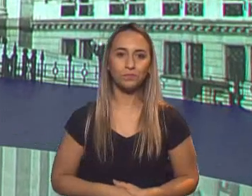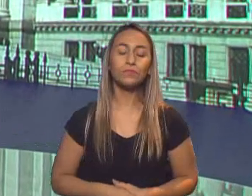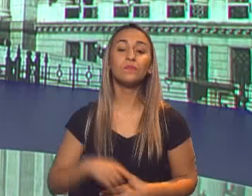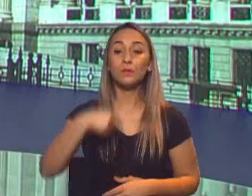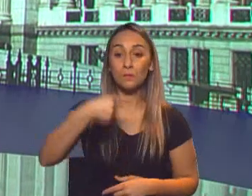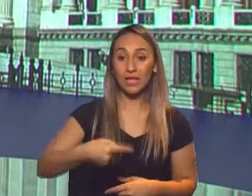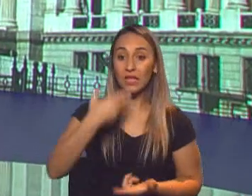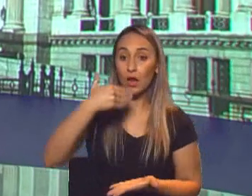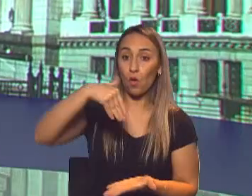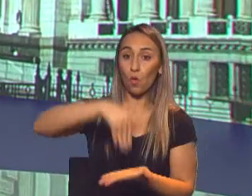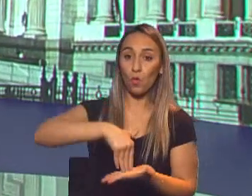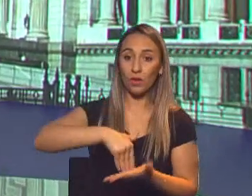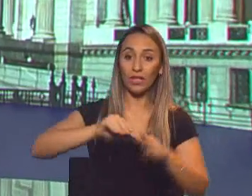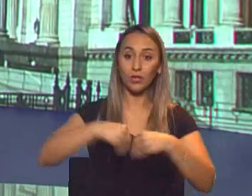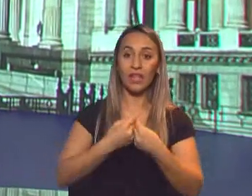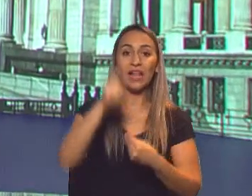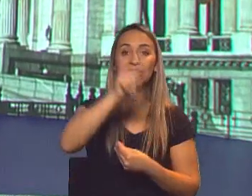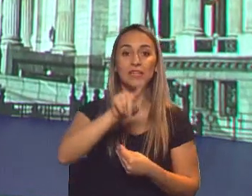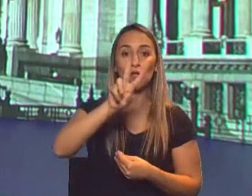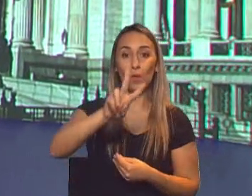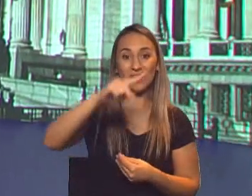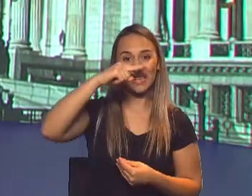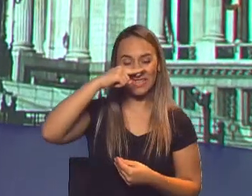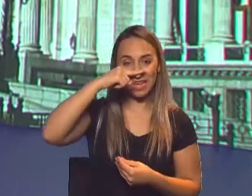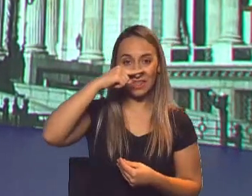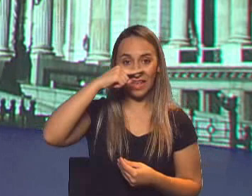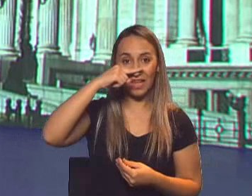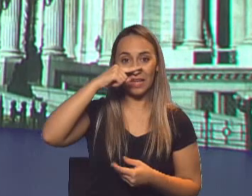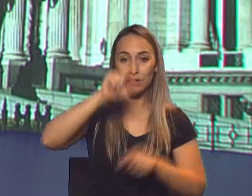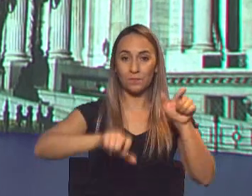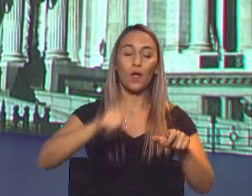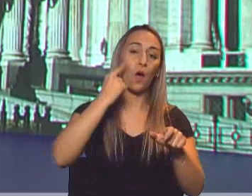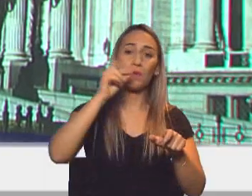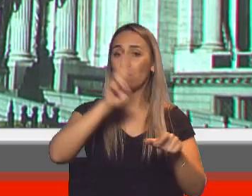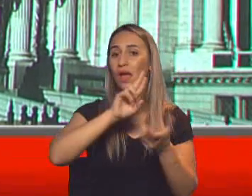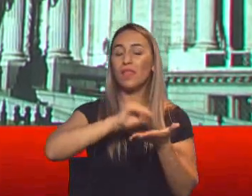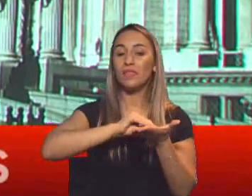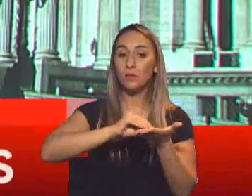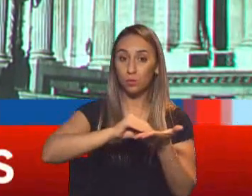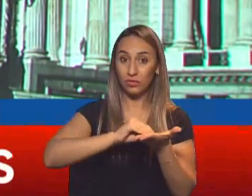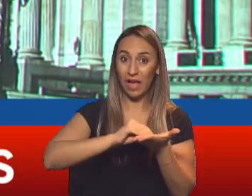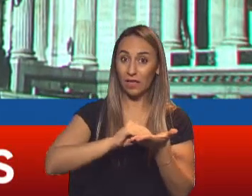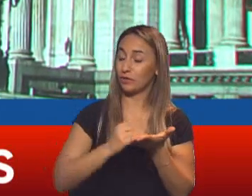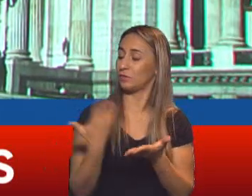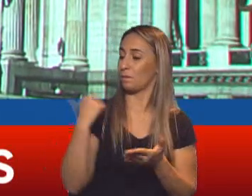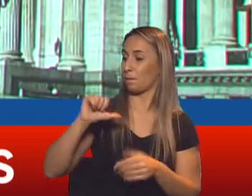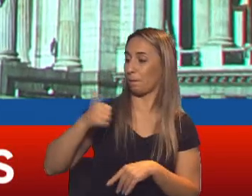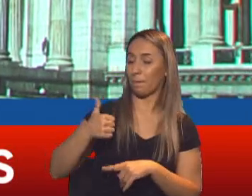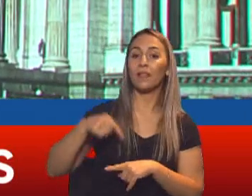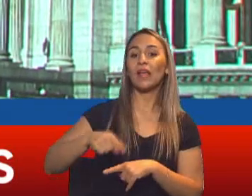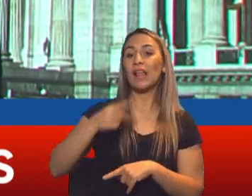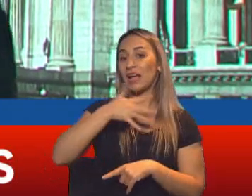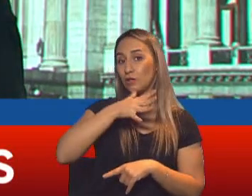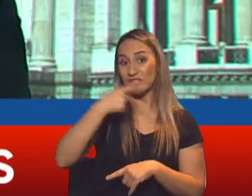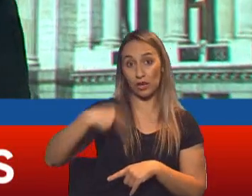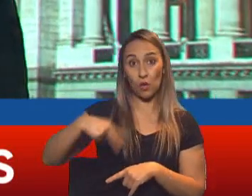Mañana juran los 127 y las 127 diputados electos el pasado 14 de